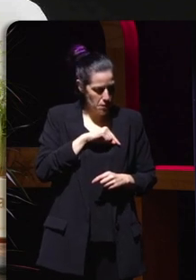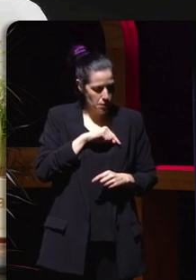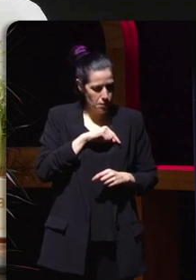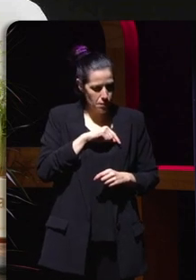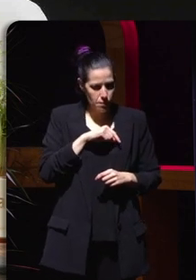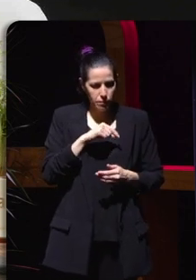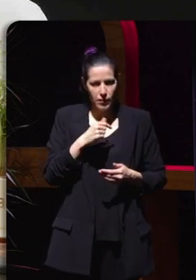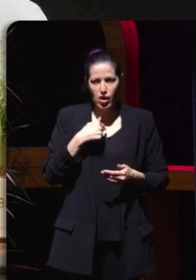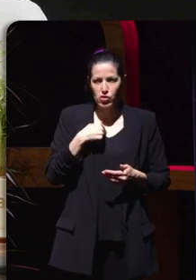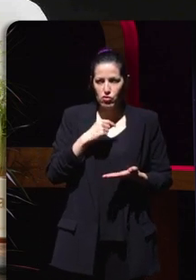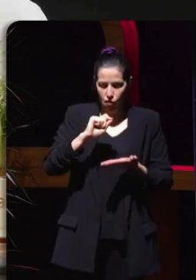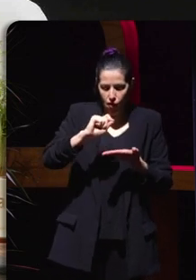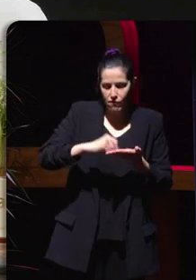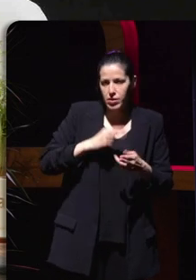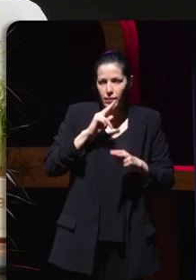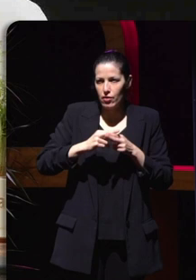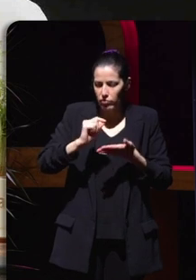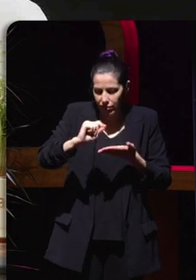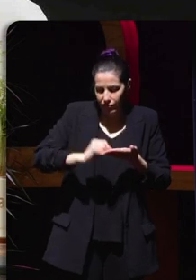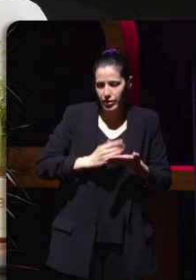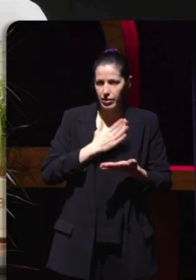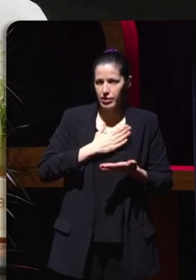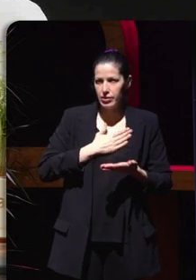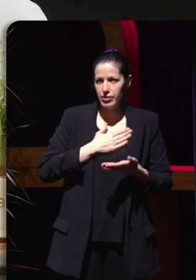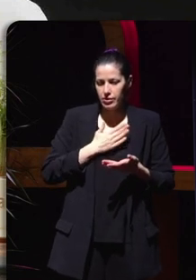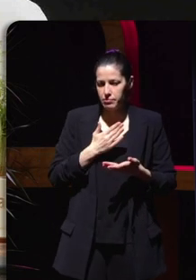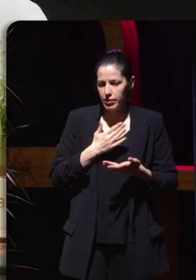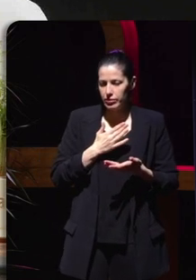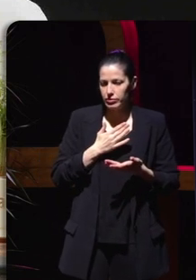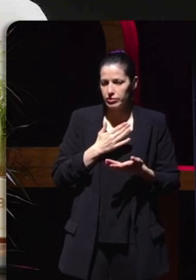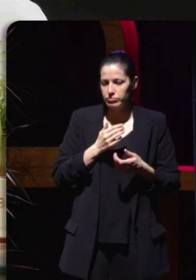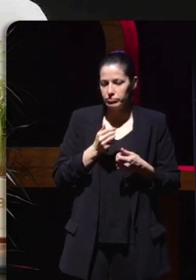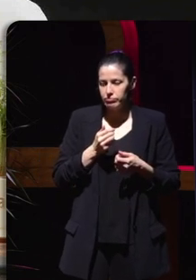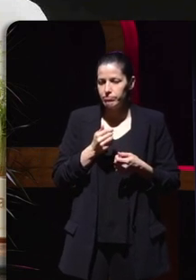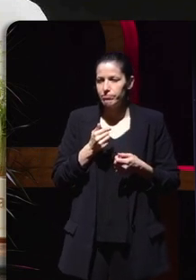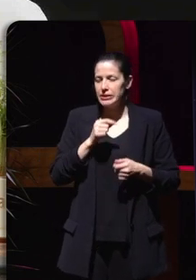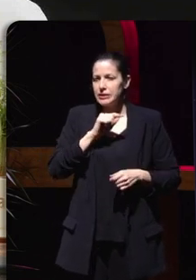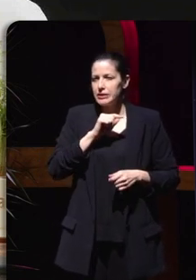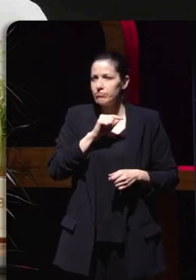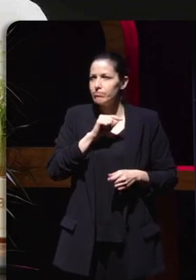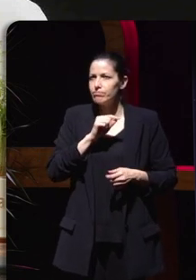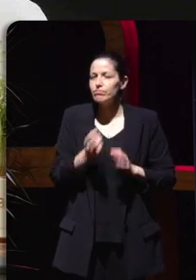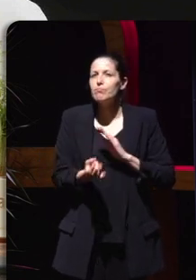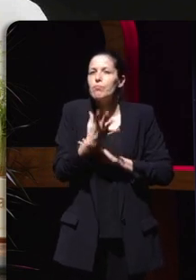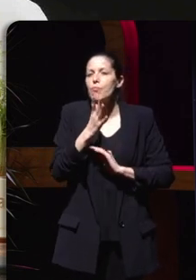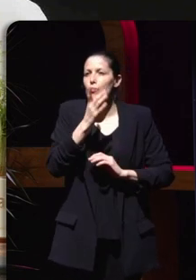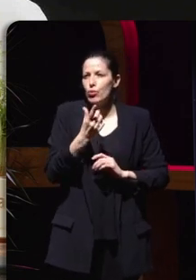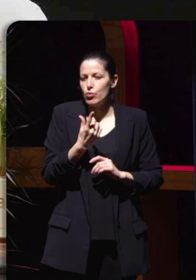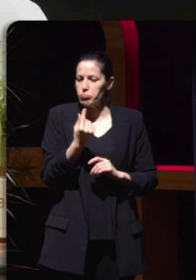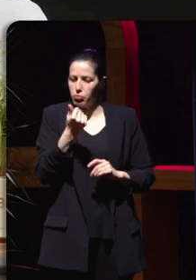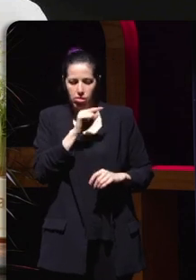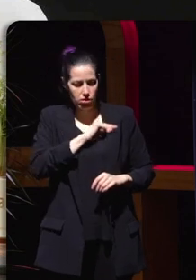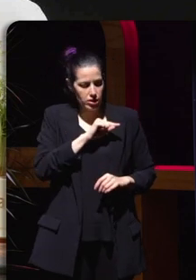asignando como un número afecto de que elevaba moitos motosanos trabajando en agencias de comunicación trabajando para clientes